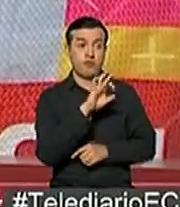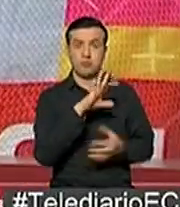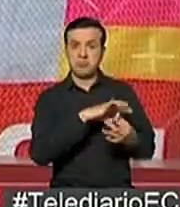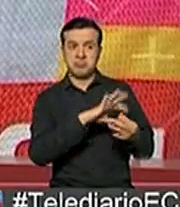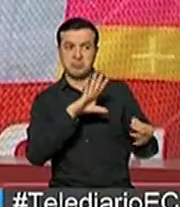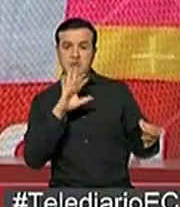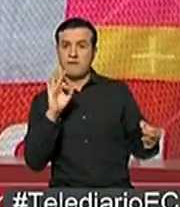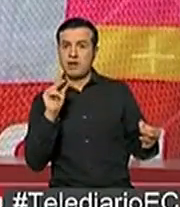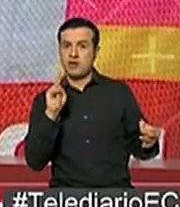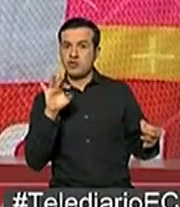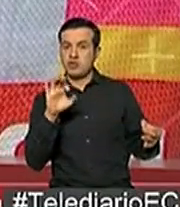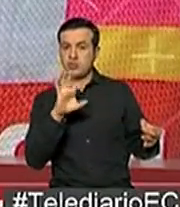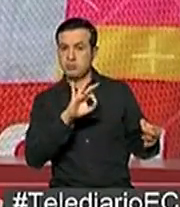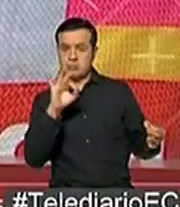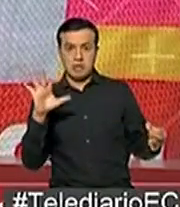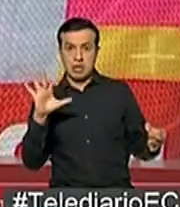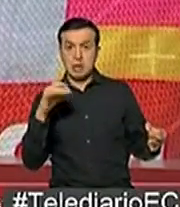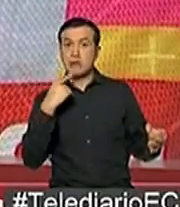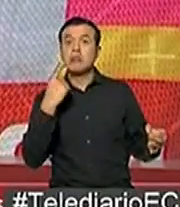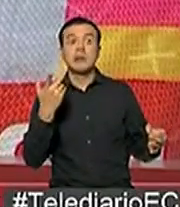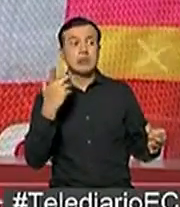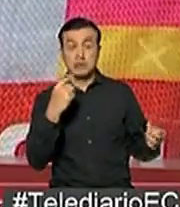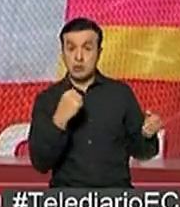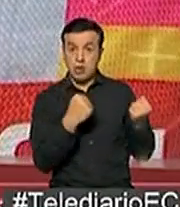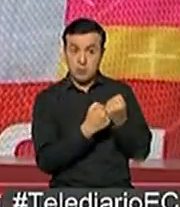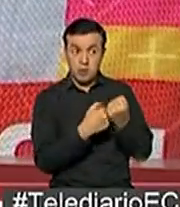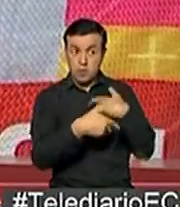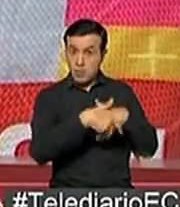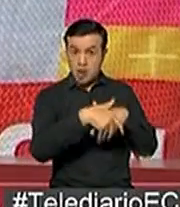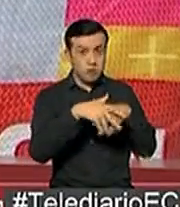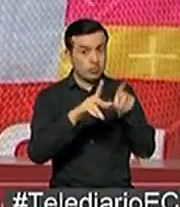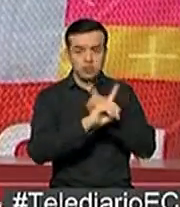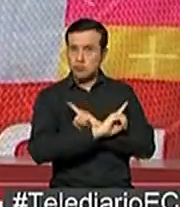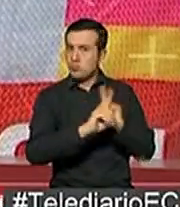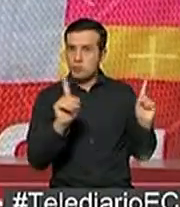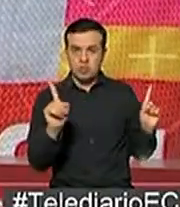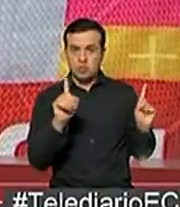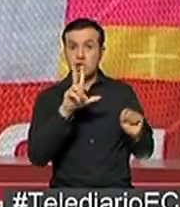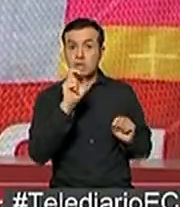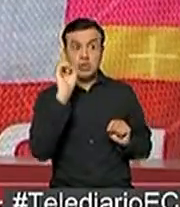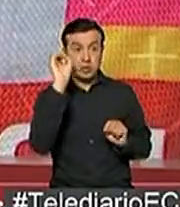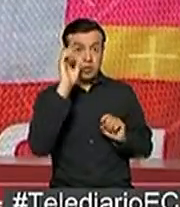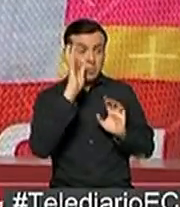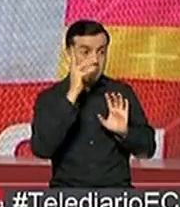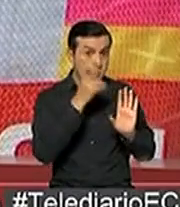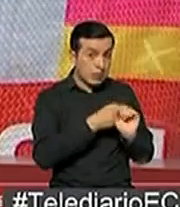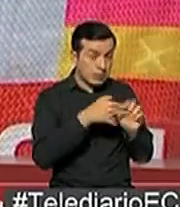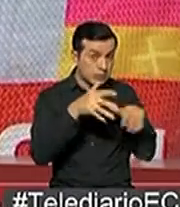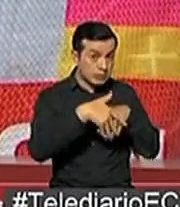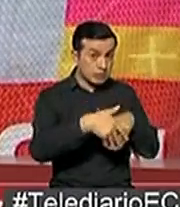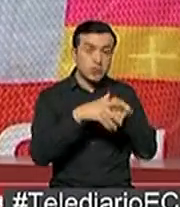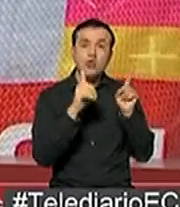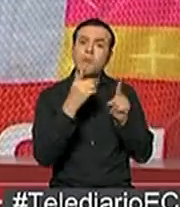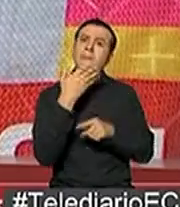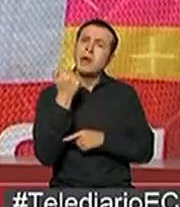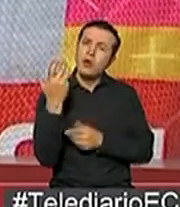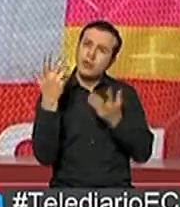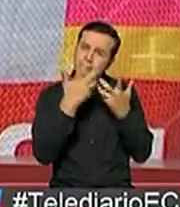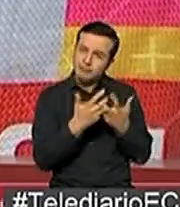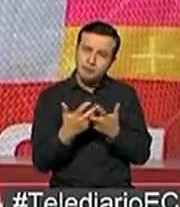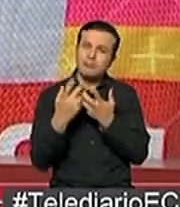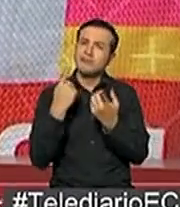sus representantes denuncian que no se unirán a la movilización prevista para el 30 de octubre instan a la unidad y al